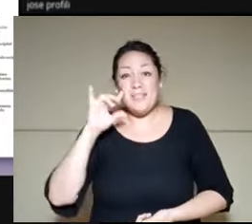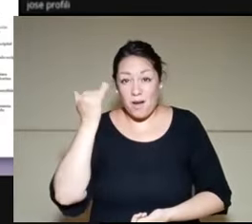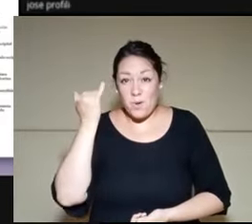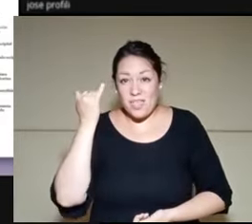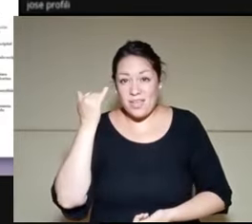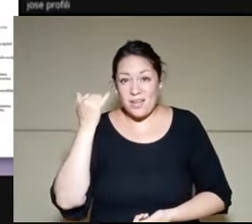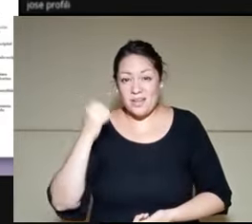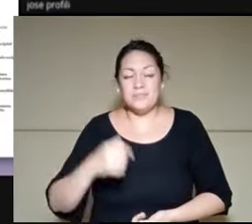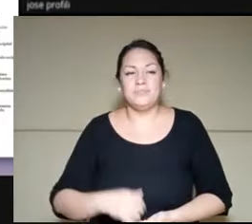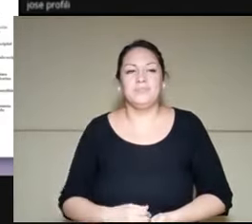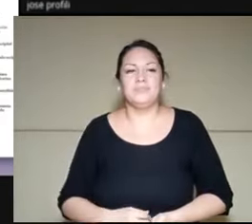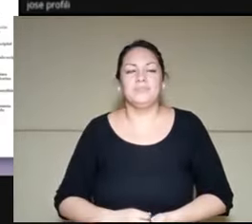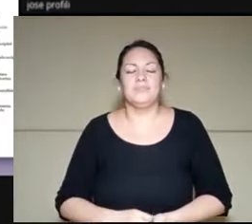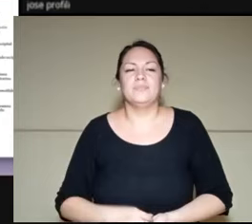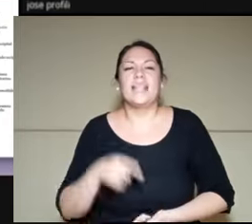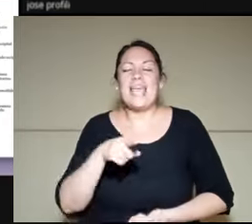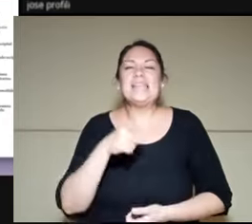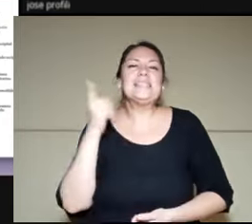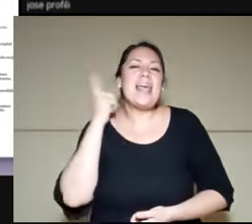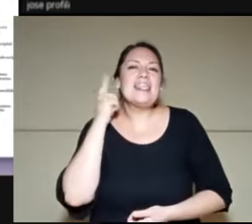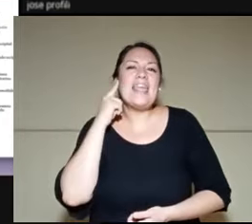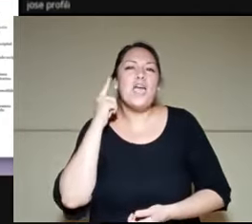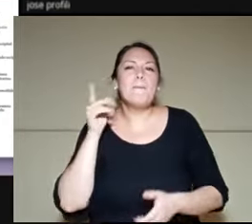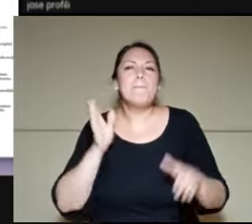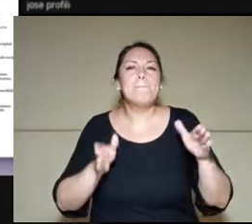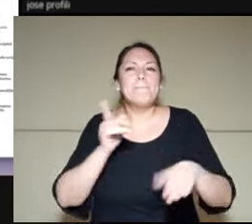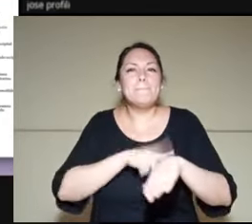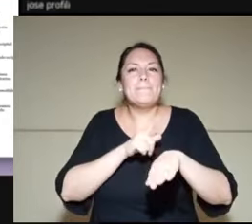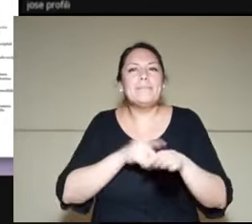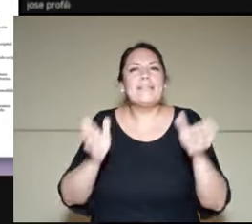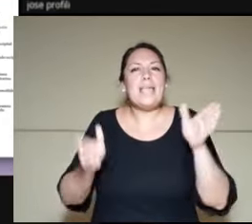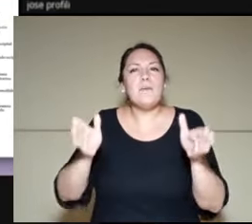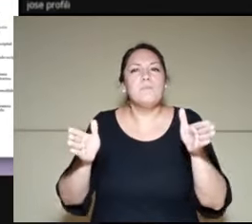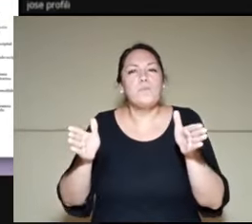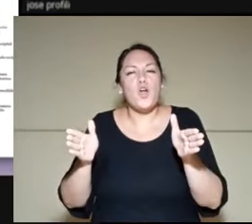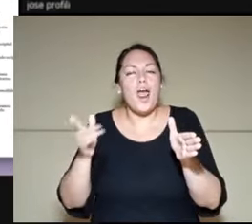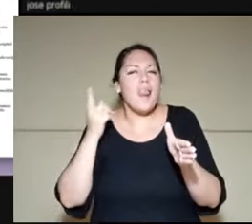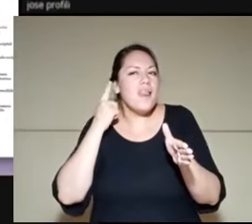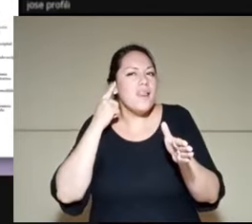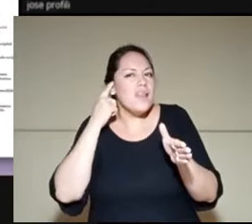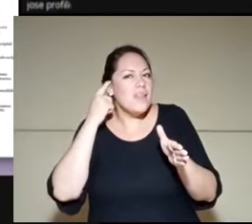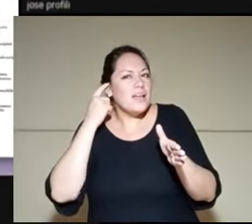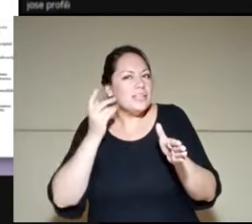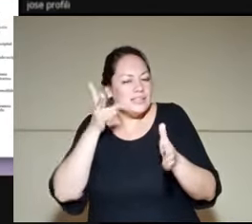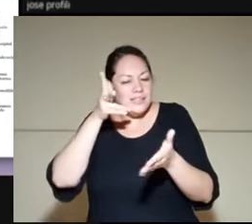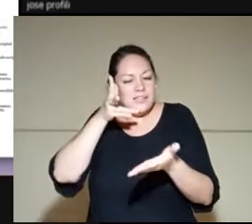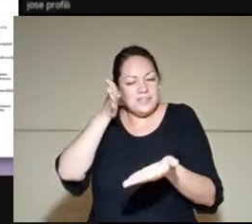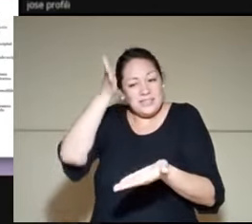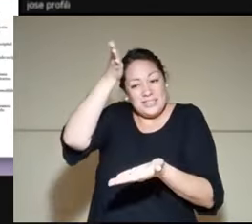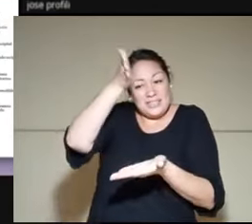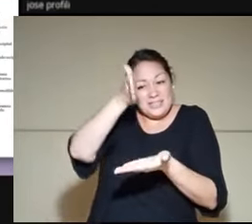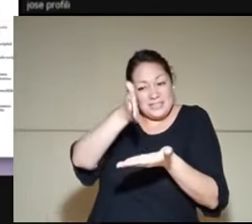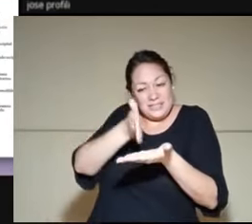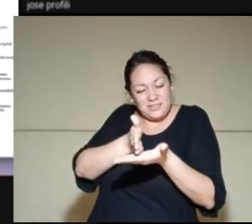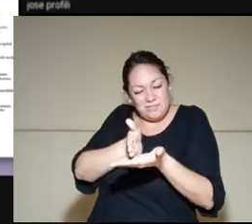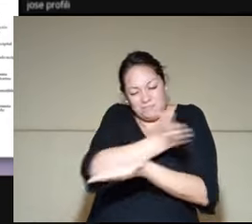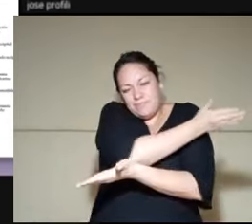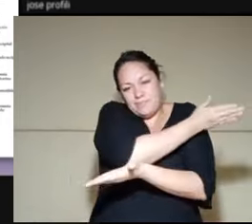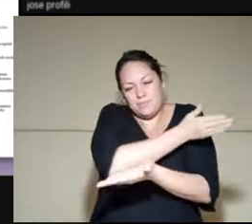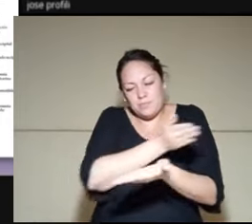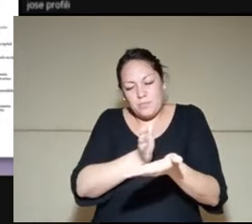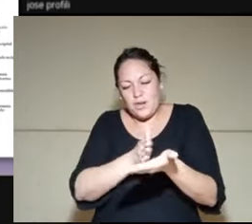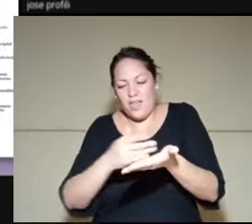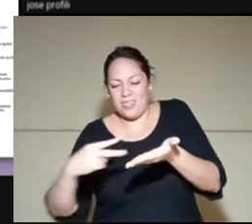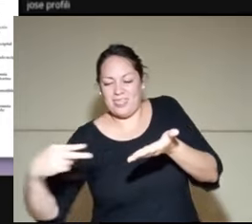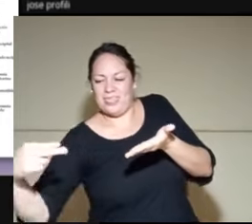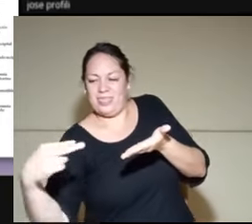¿Lo ven? Ese es el temporal del otro lado, porque el de este lado yo lo saqué, lo corté, pero sí estoy viendo